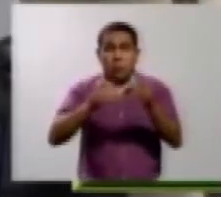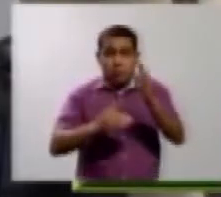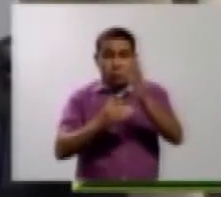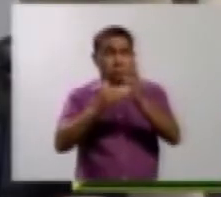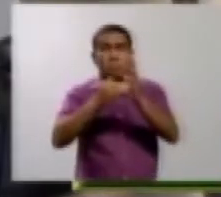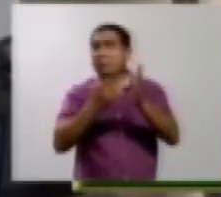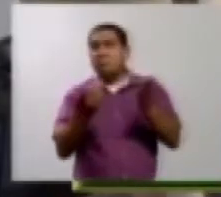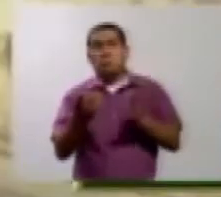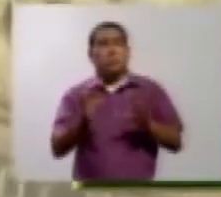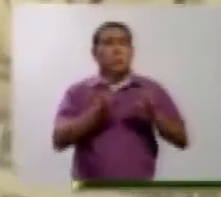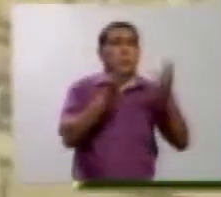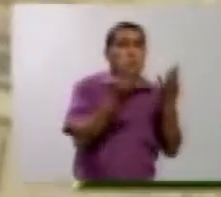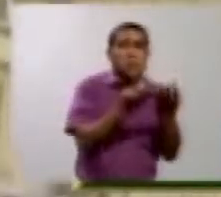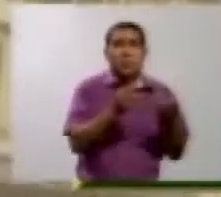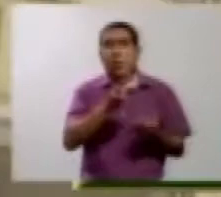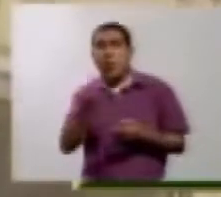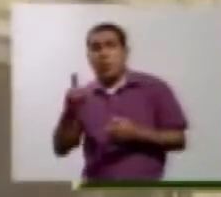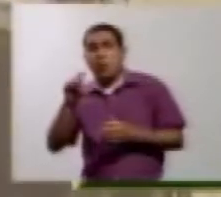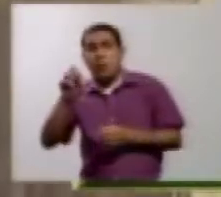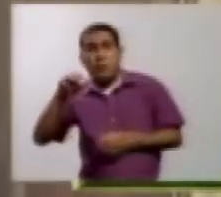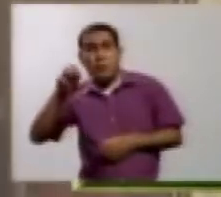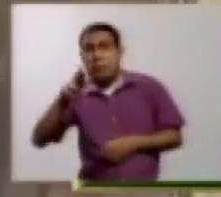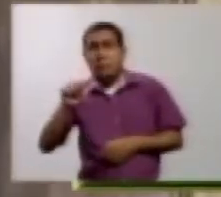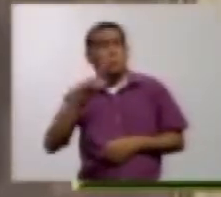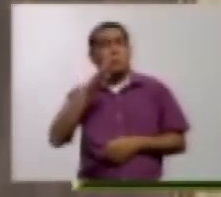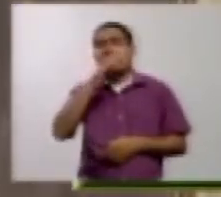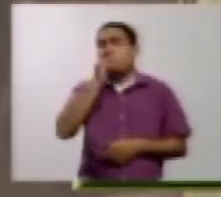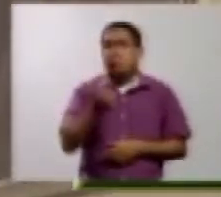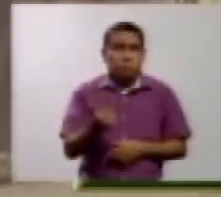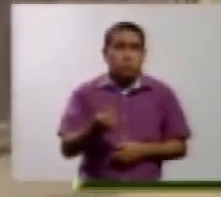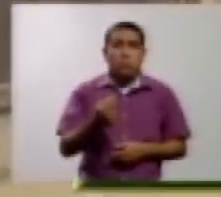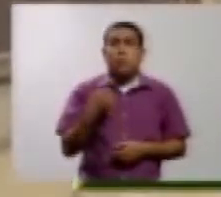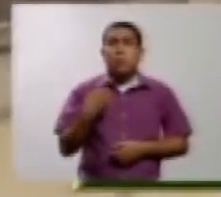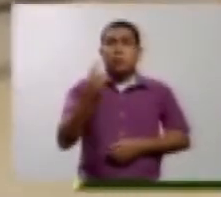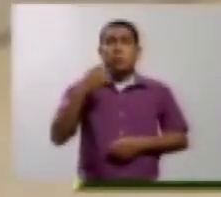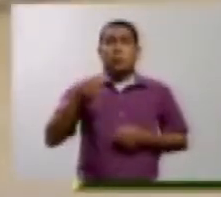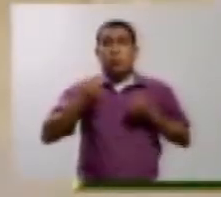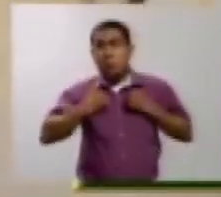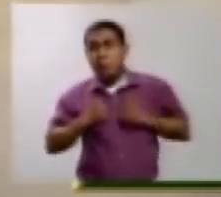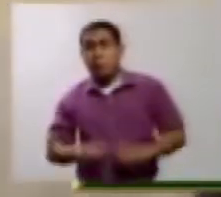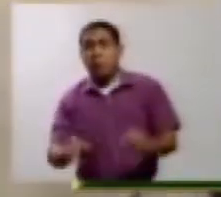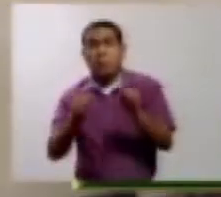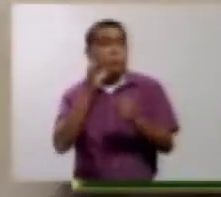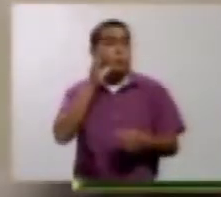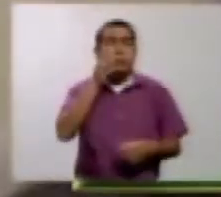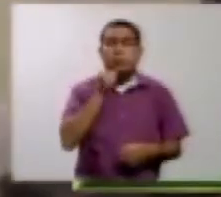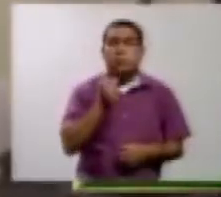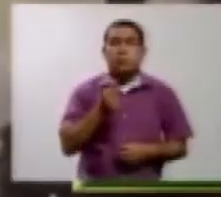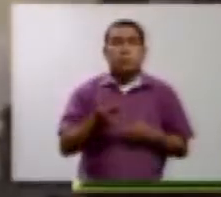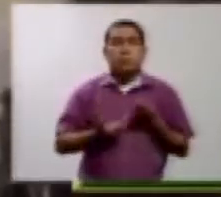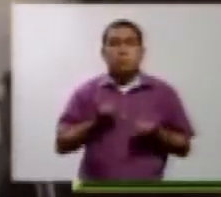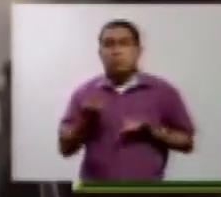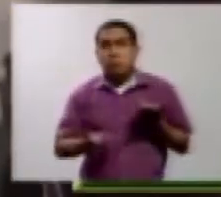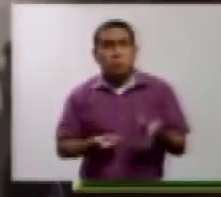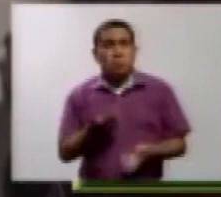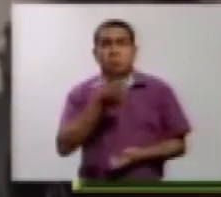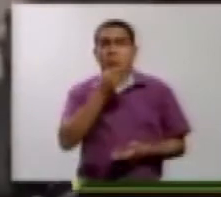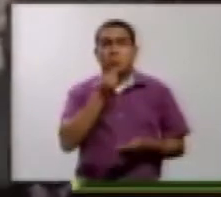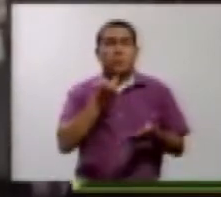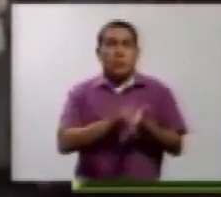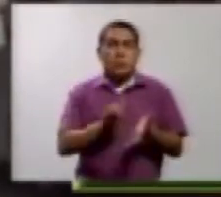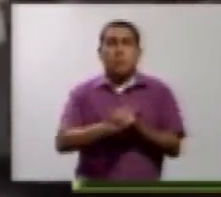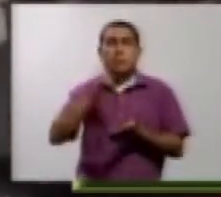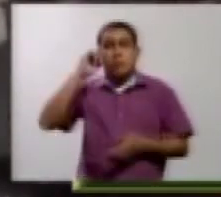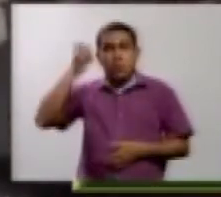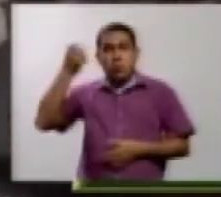ni en el Senado para que hubiera decisión. No hubo voluntad política en el trámite que cursó el proyecto de ley en el Congreso. El mismo